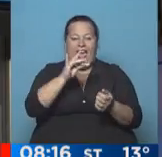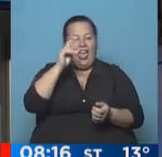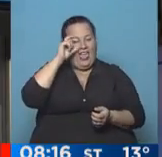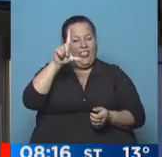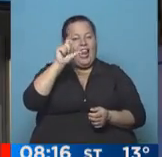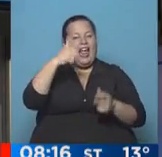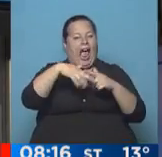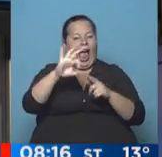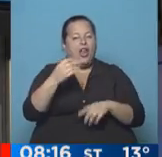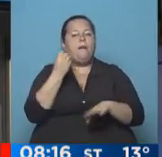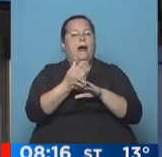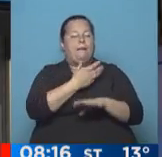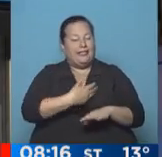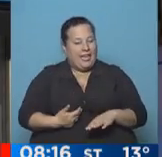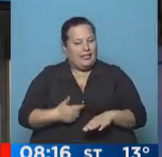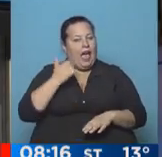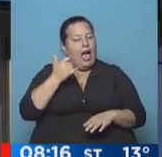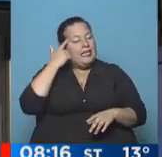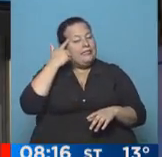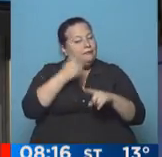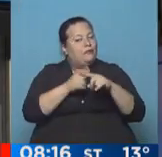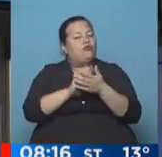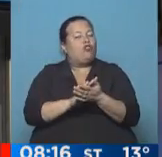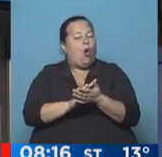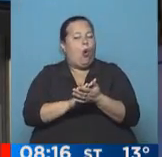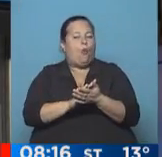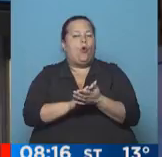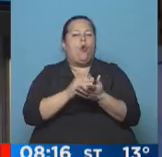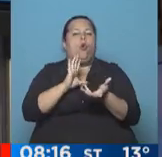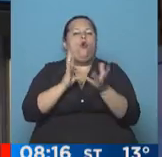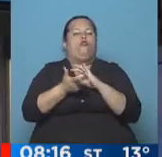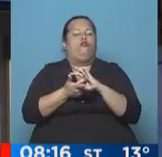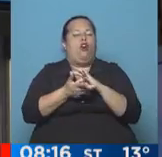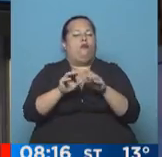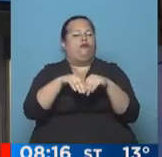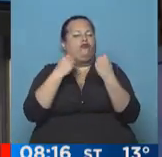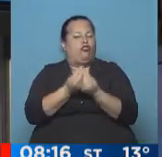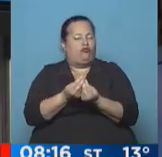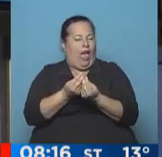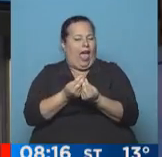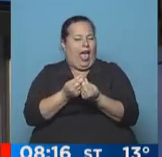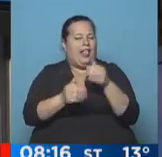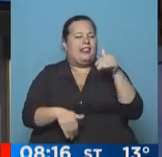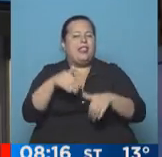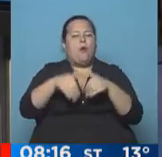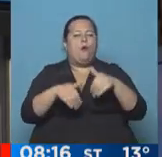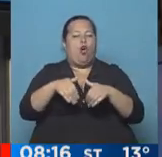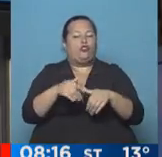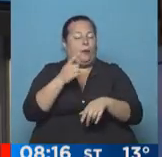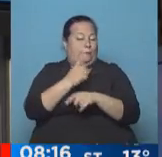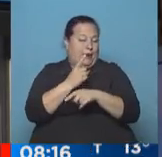como candidato a presidente de la nación tiene una gran expectativa en torno a cómo va a ser el resultado de la elección